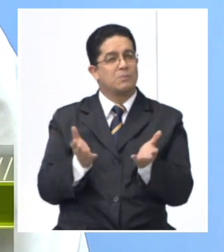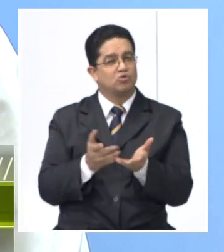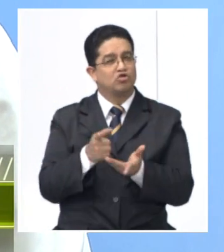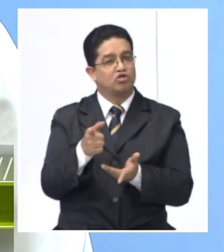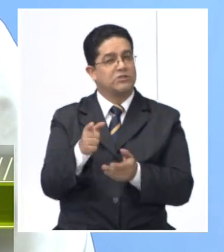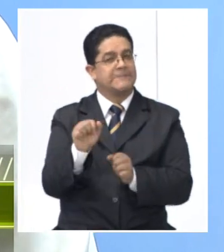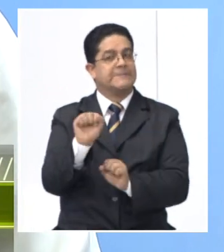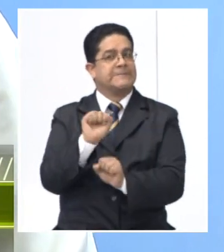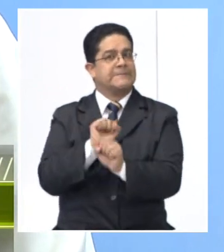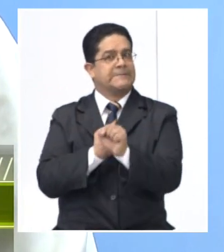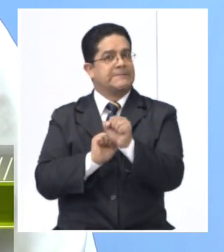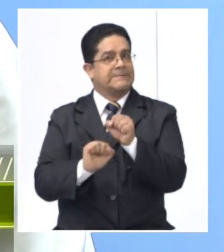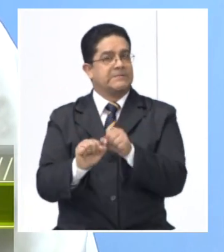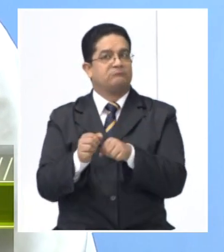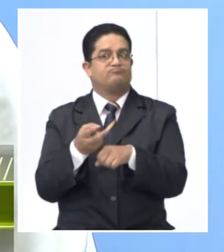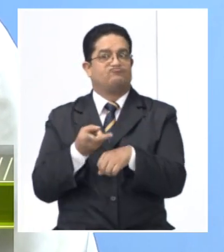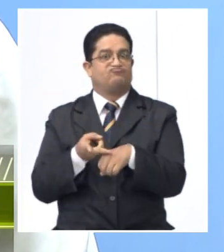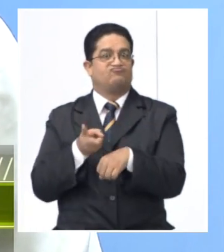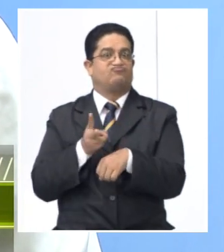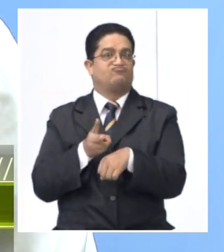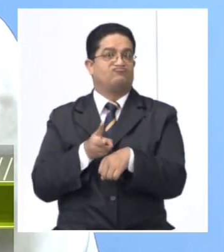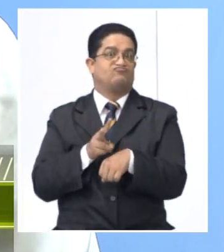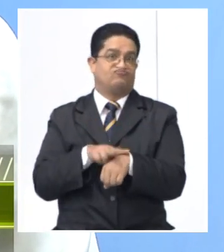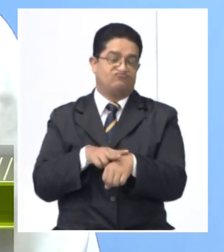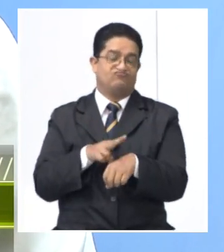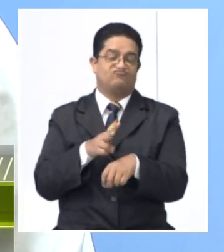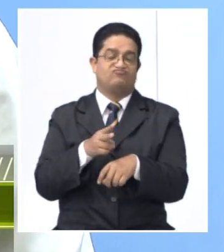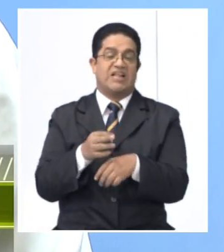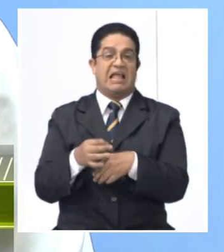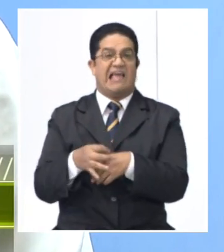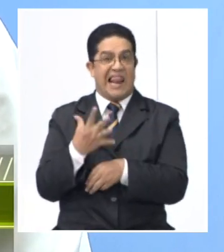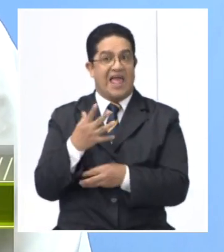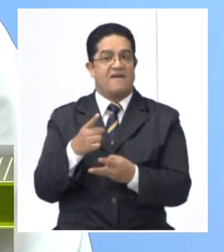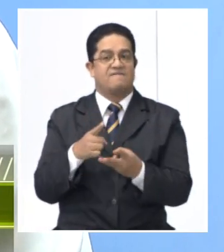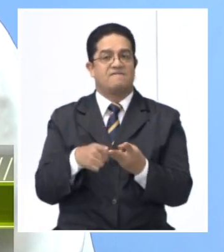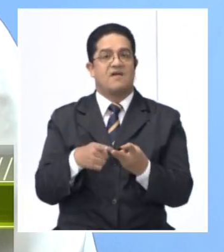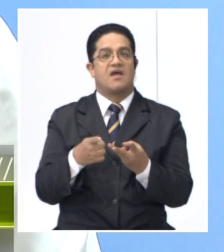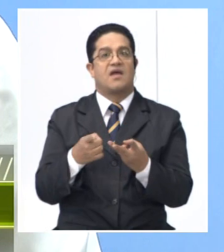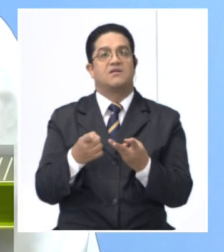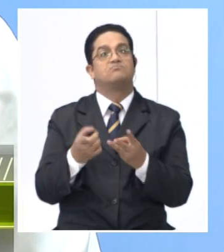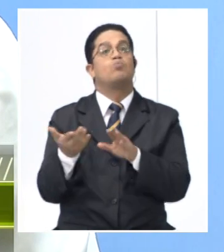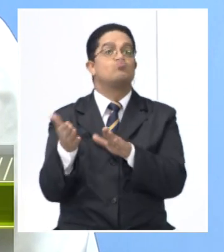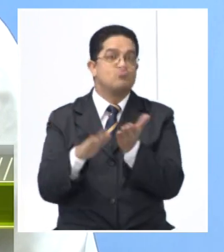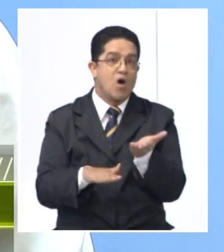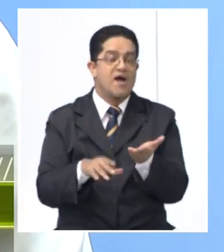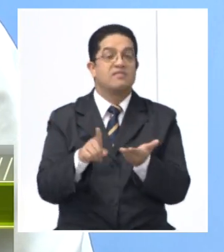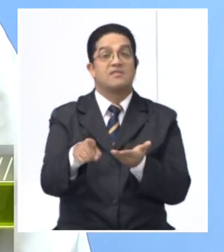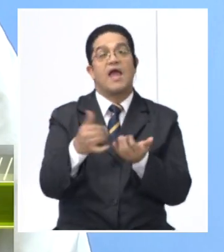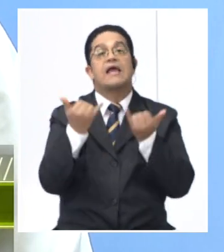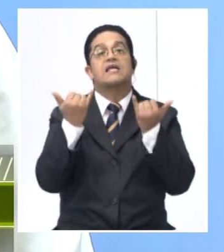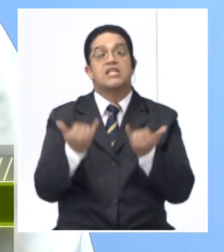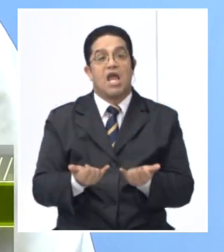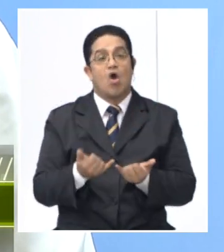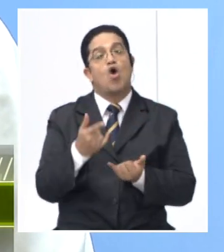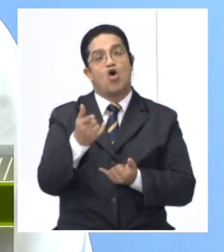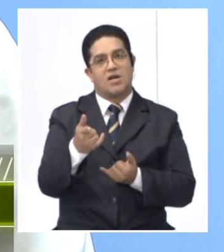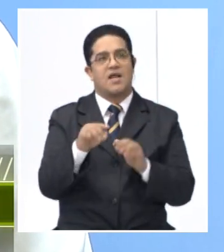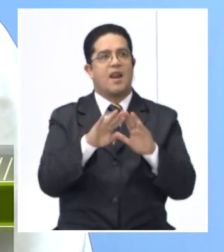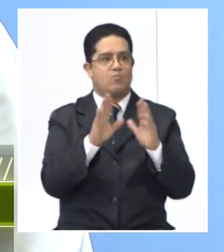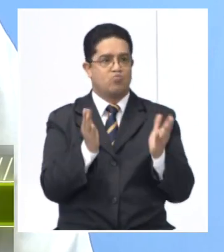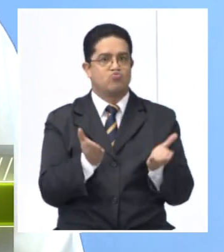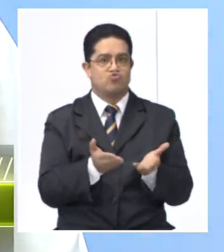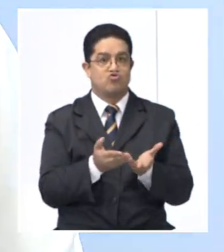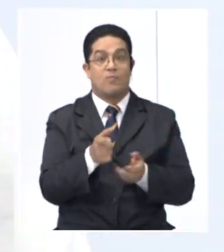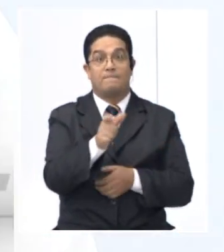de la enfermedad, disminuyeron mortalidad y hoy en día sí es una enfermedad que aún es de gran impacto para los grupos